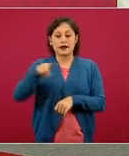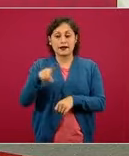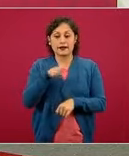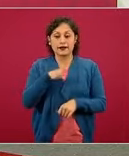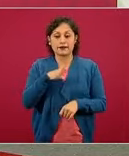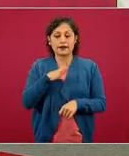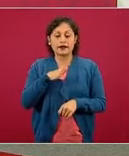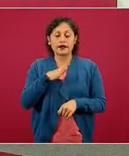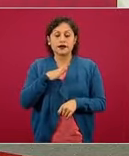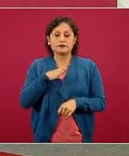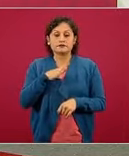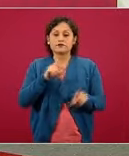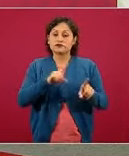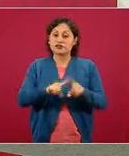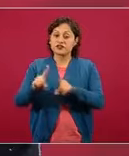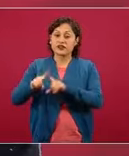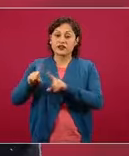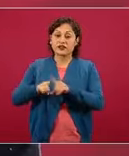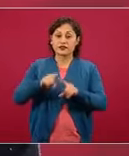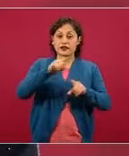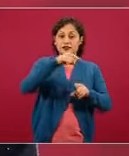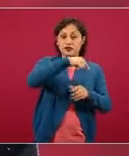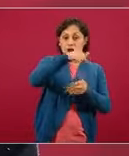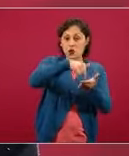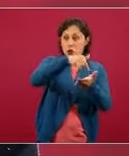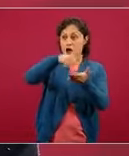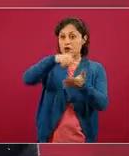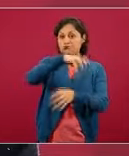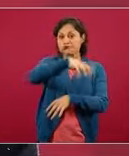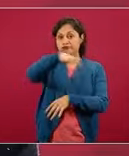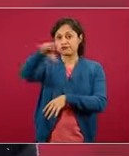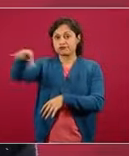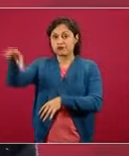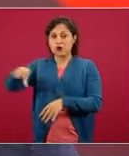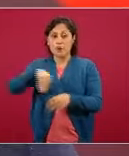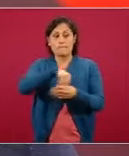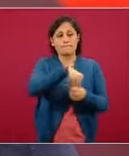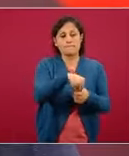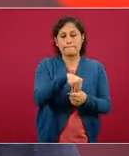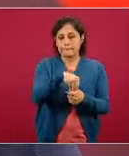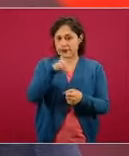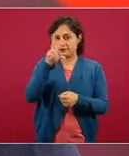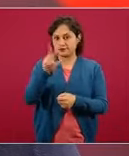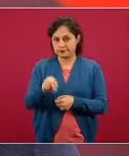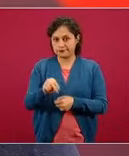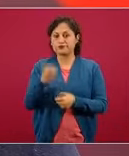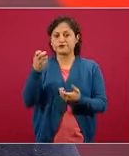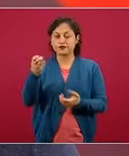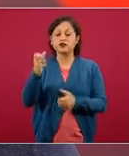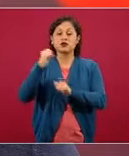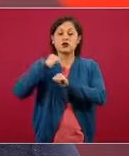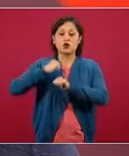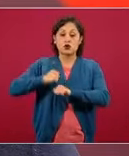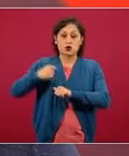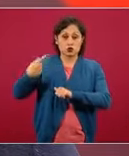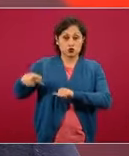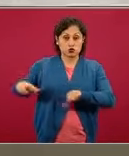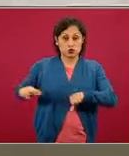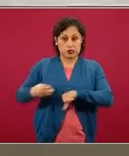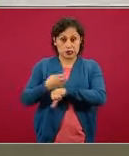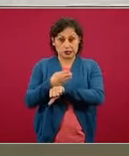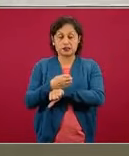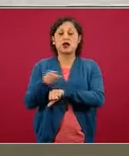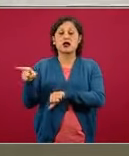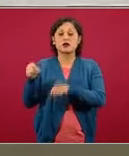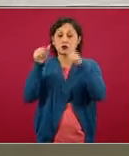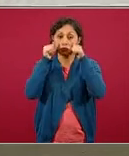estas aglomeraciones y las personas puedan ser repartidas en más refugios. Esto es algo que también las autoridades locales deben de estar,